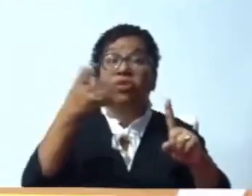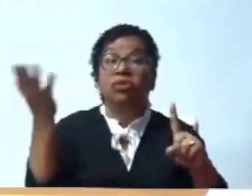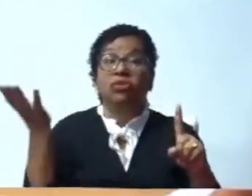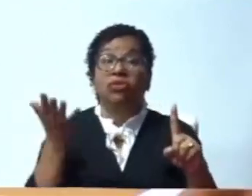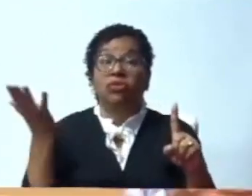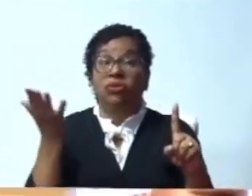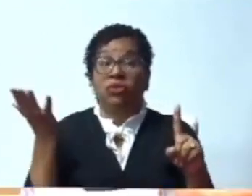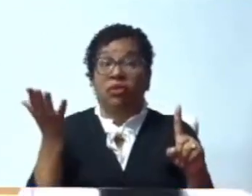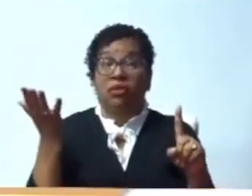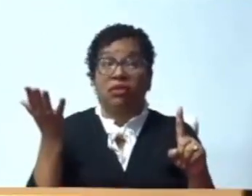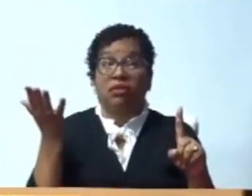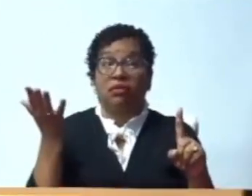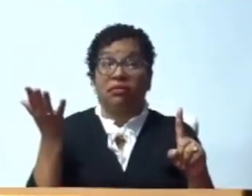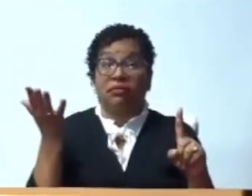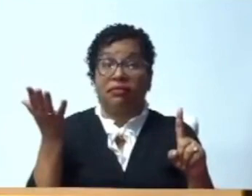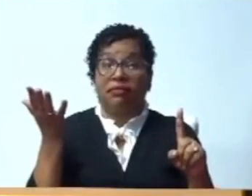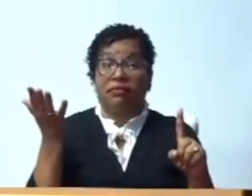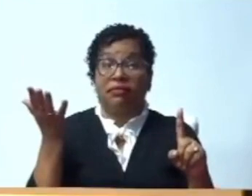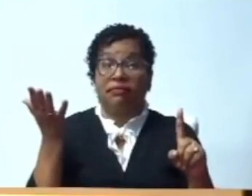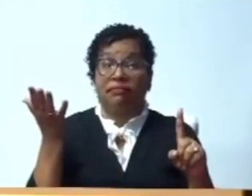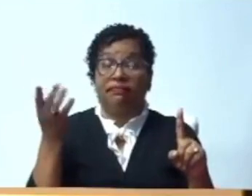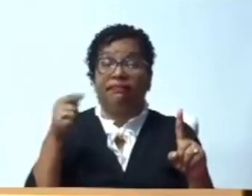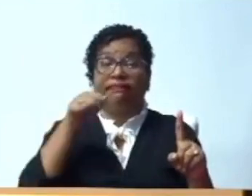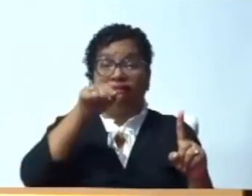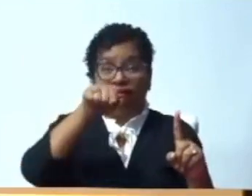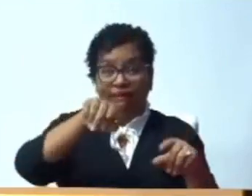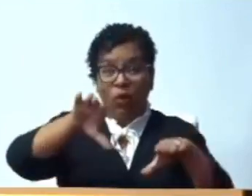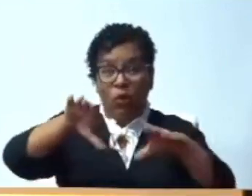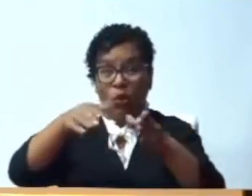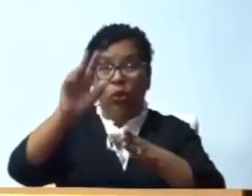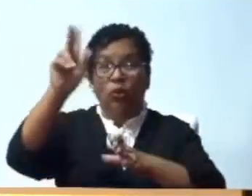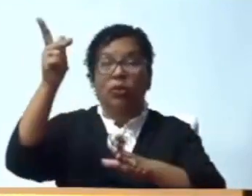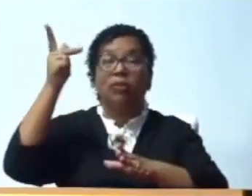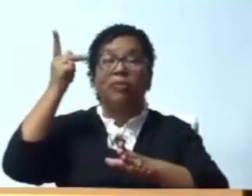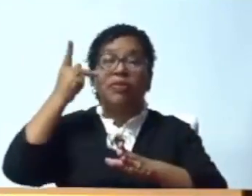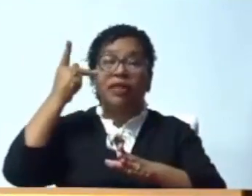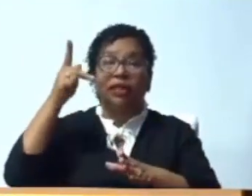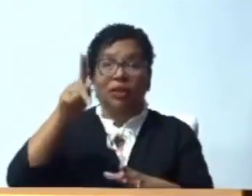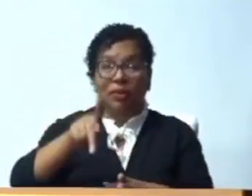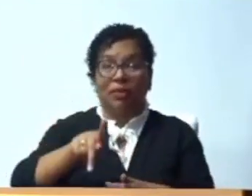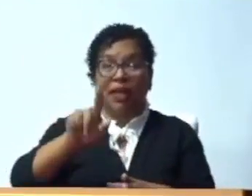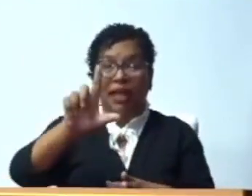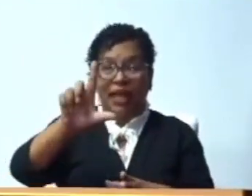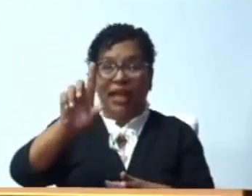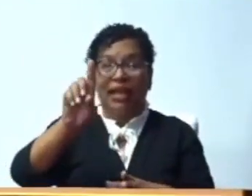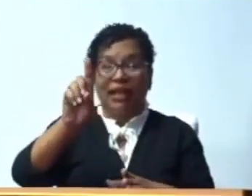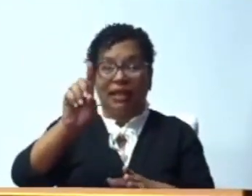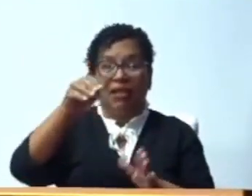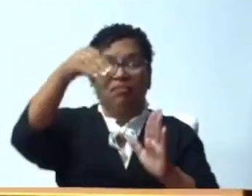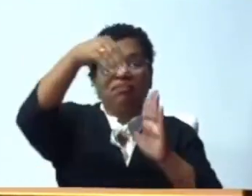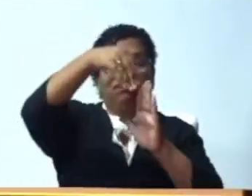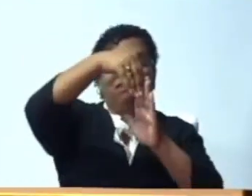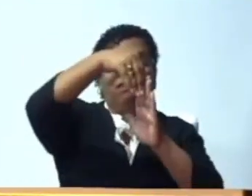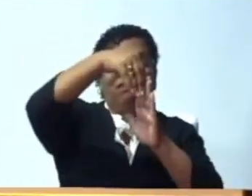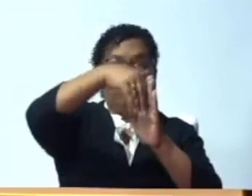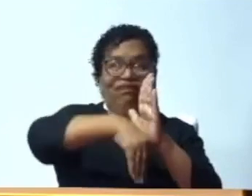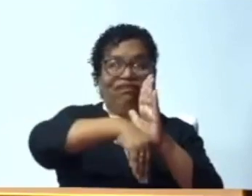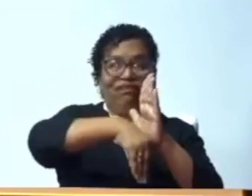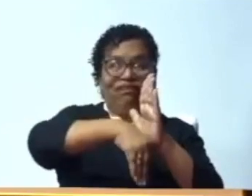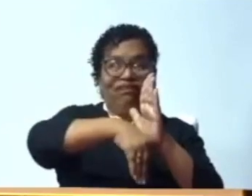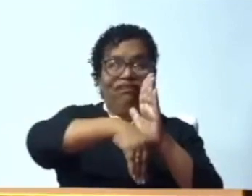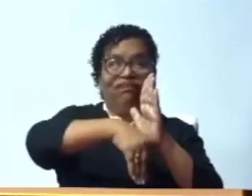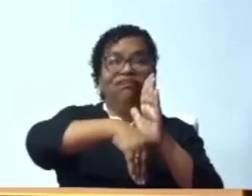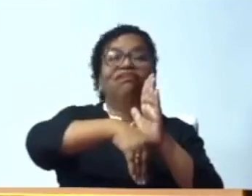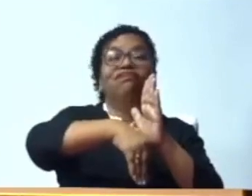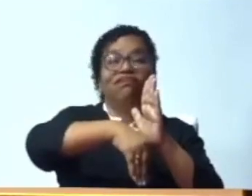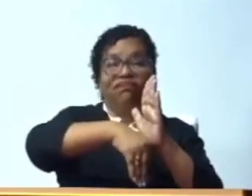propósito de destruir al partido de la Liberación Dominicana se ha puesto en marcha un